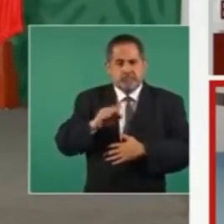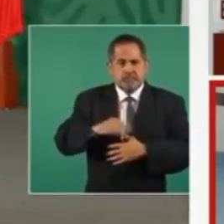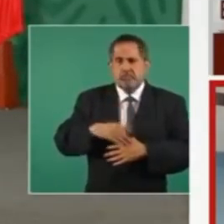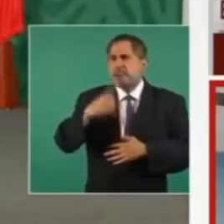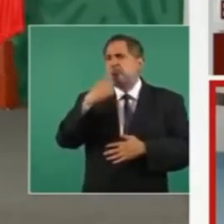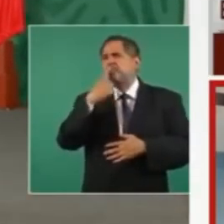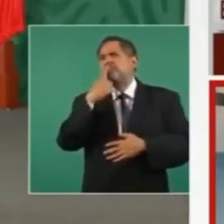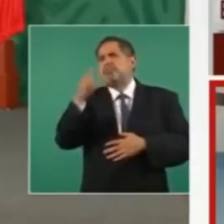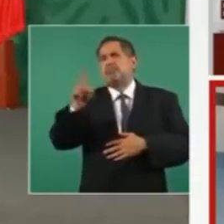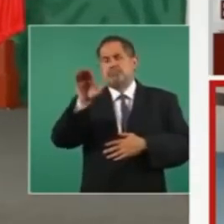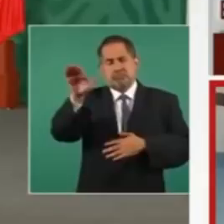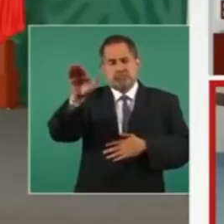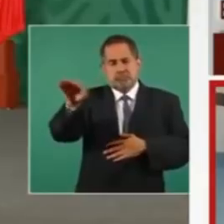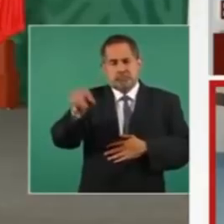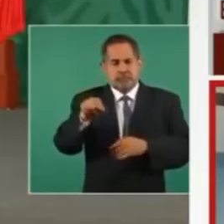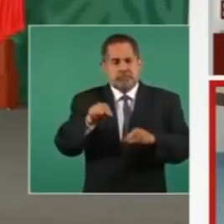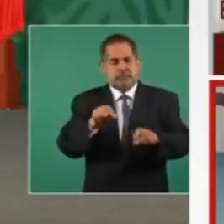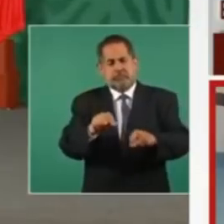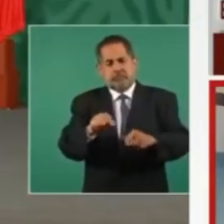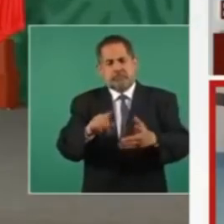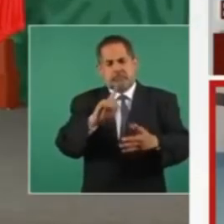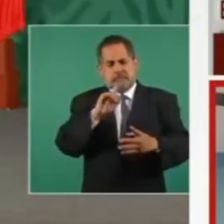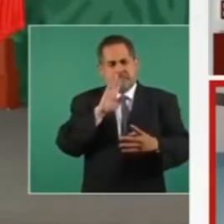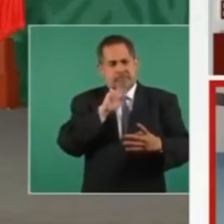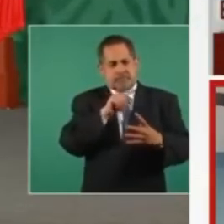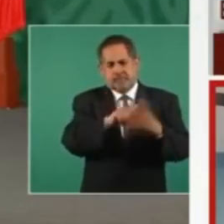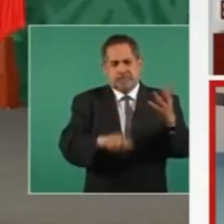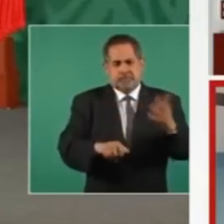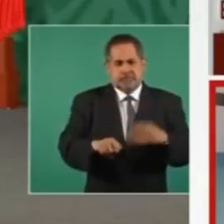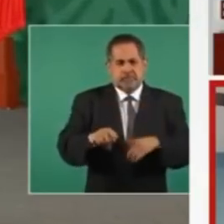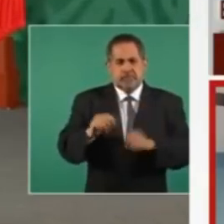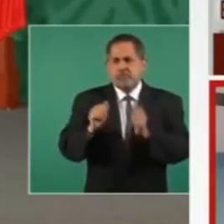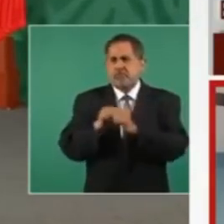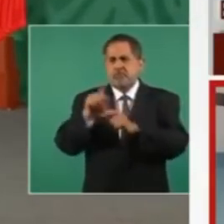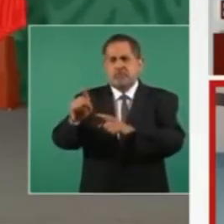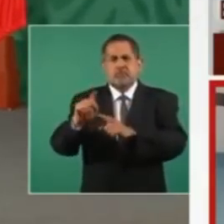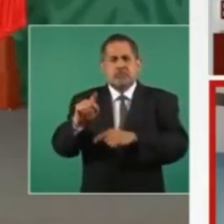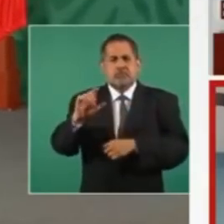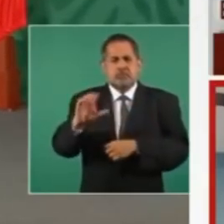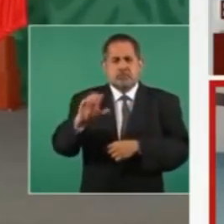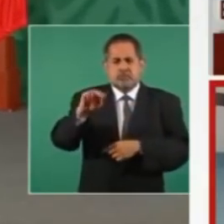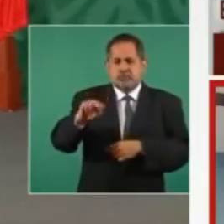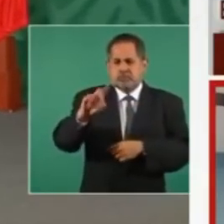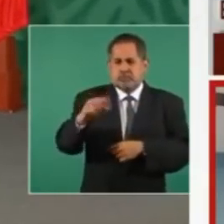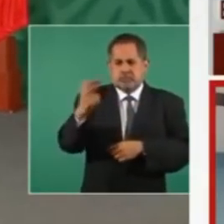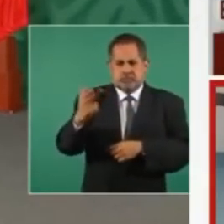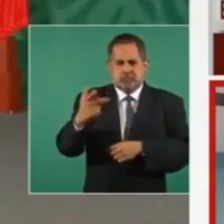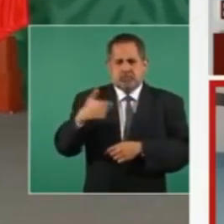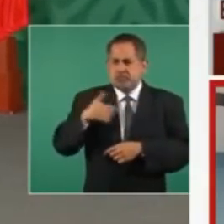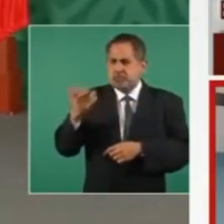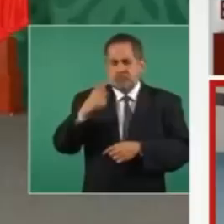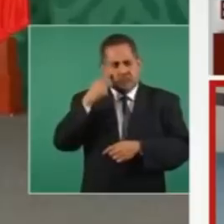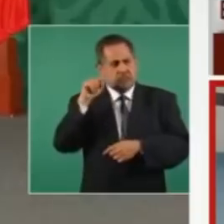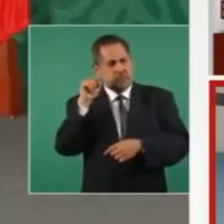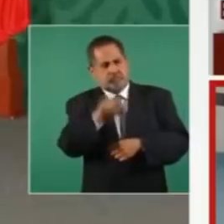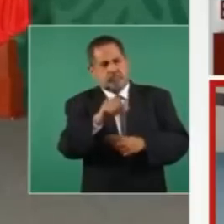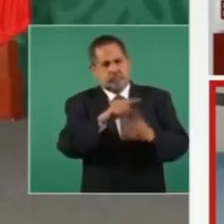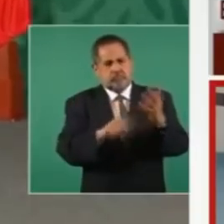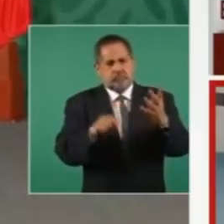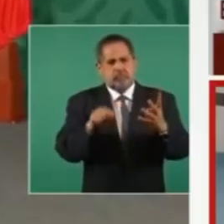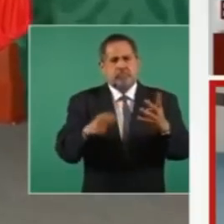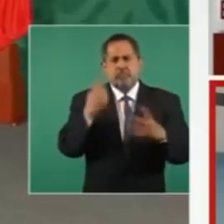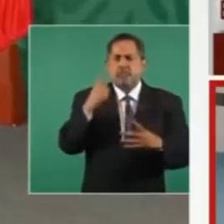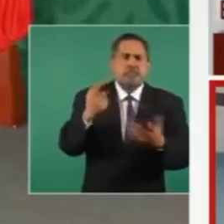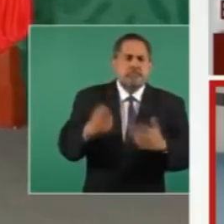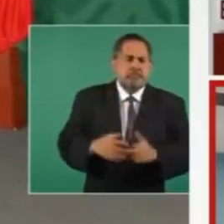presente una denuncia ante la Comisión Nacional de Derechos Humanos,